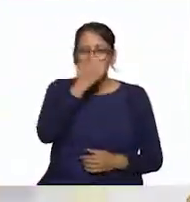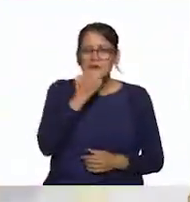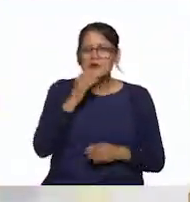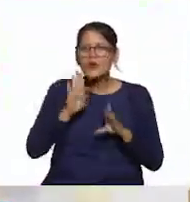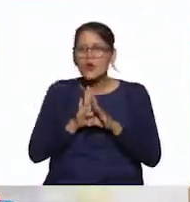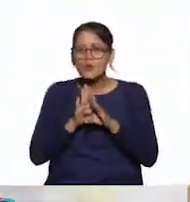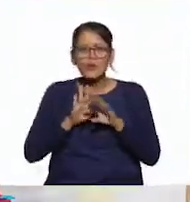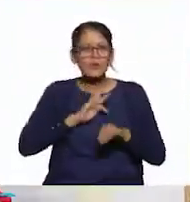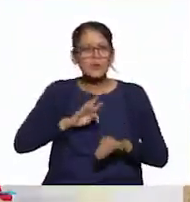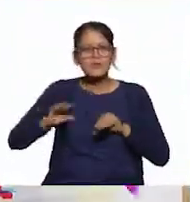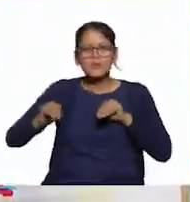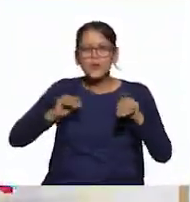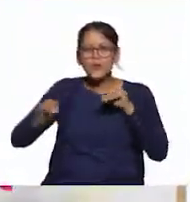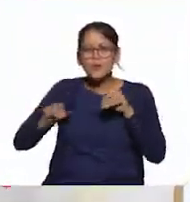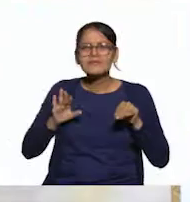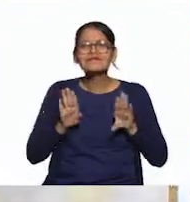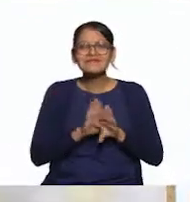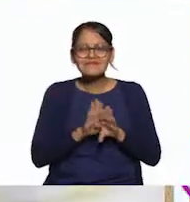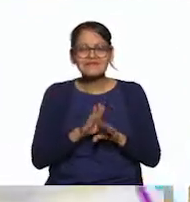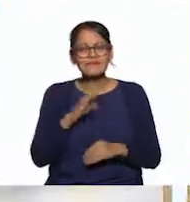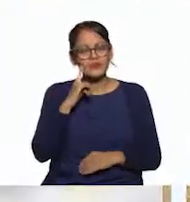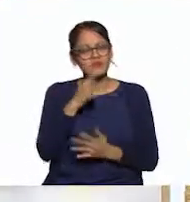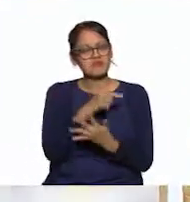Diferentes posibilidades con nosotros, ¿eh?